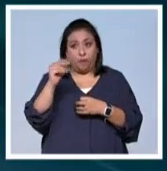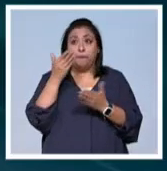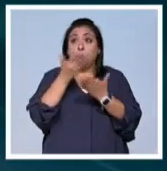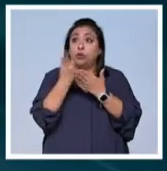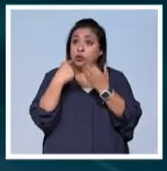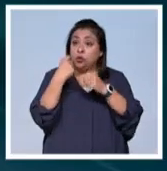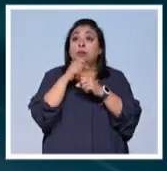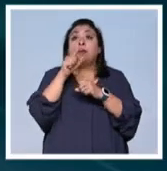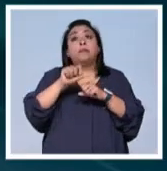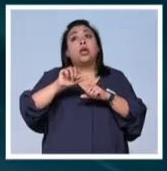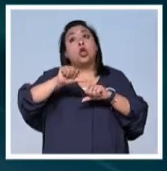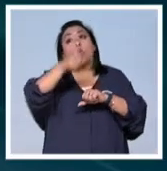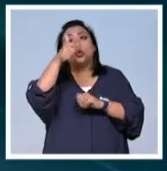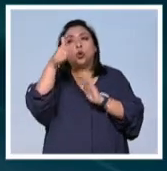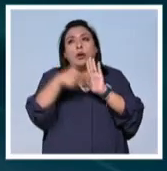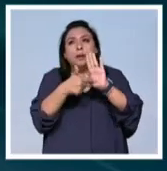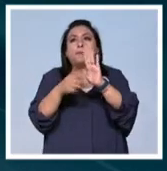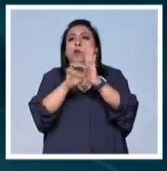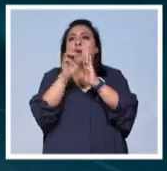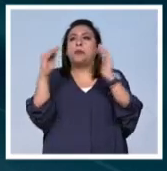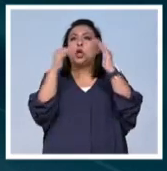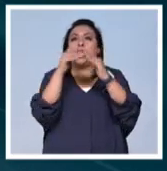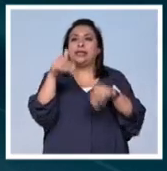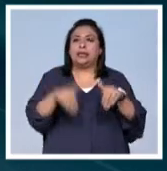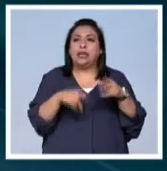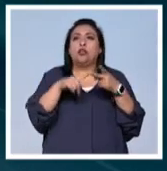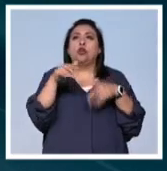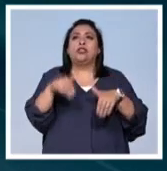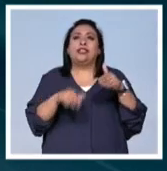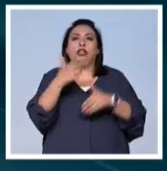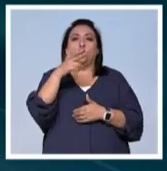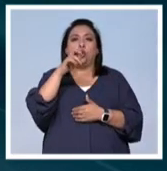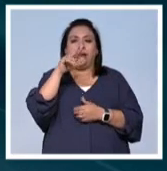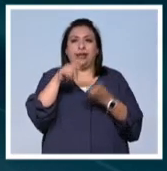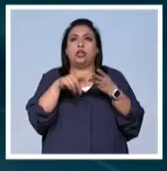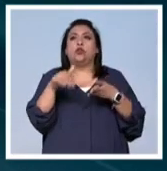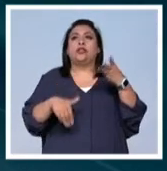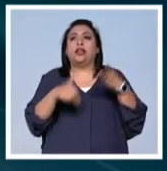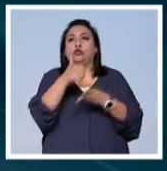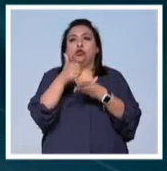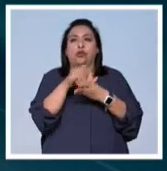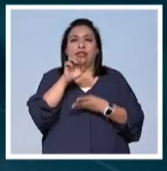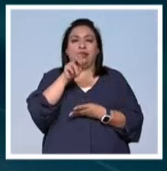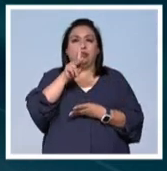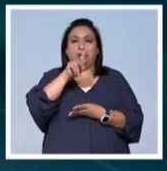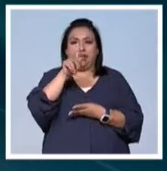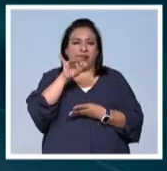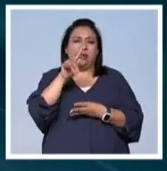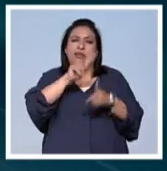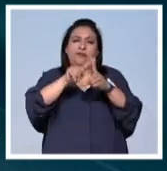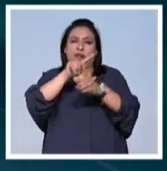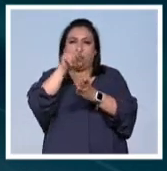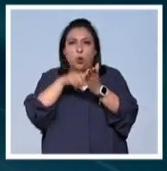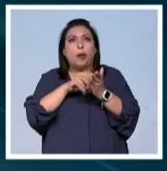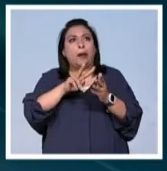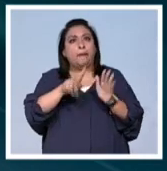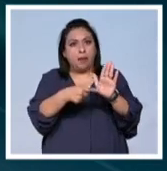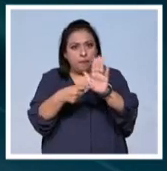pasado también llegaron a otros recintos como la casa del teatro el teatro helénico el teatro de la ciudad de Esperanza Iris entre muchos otros